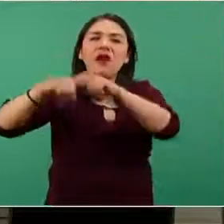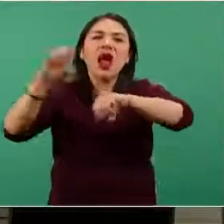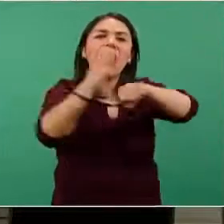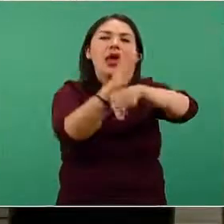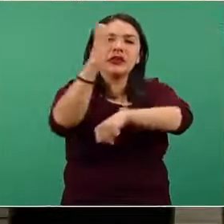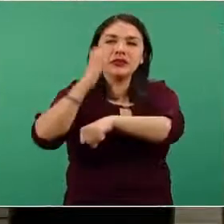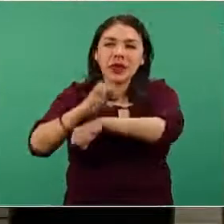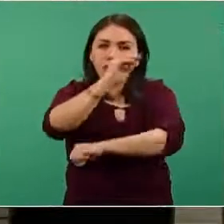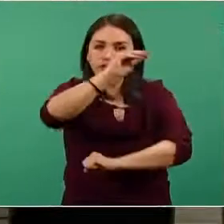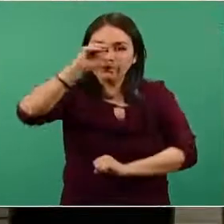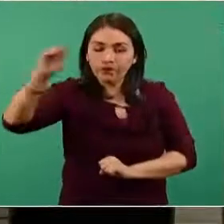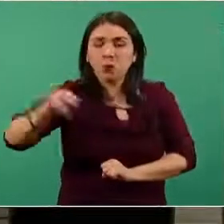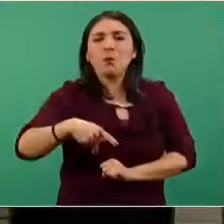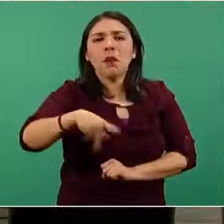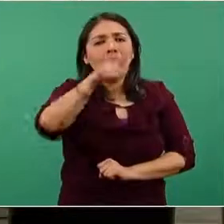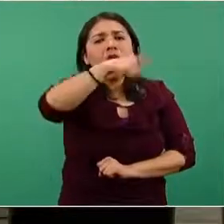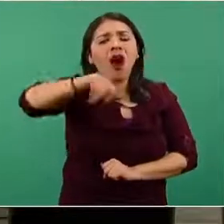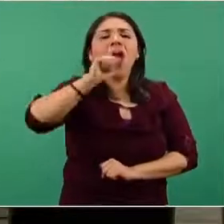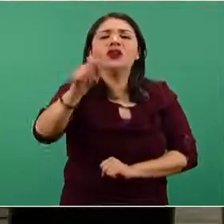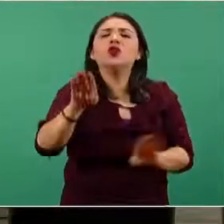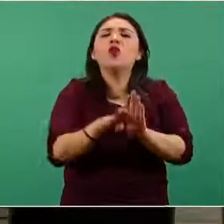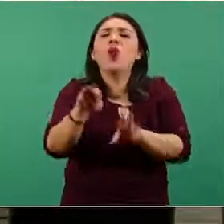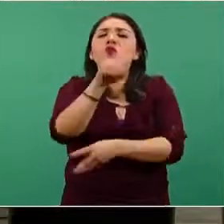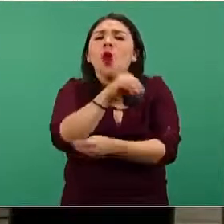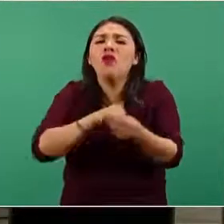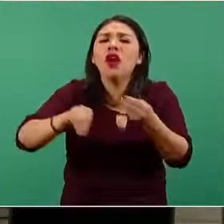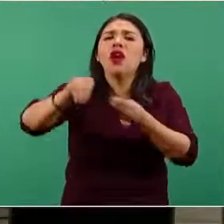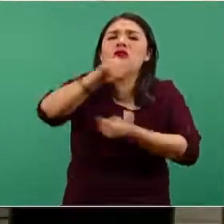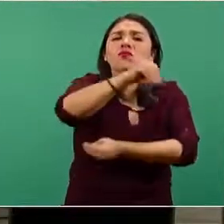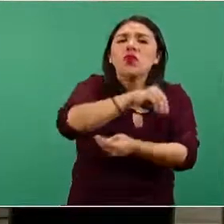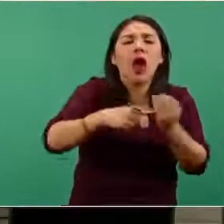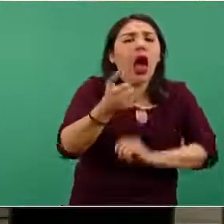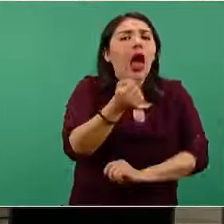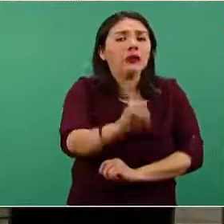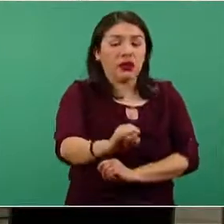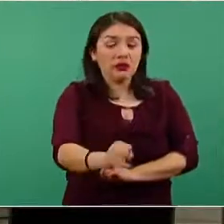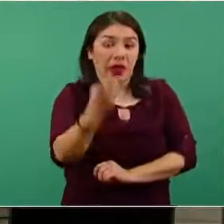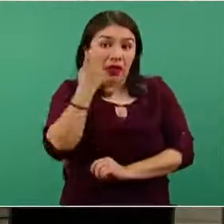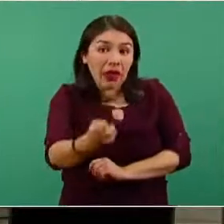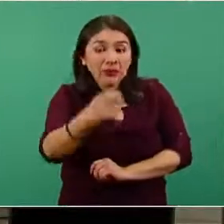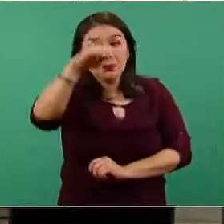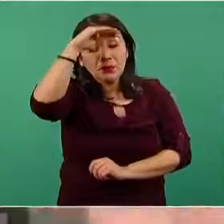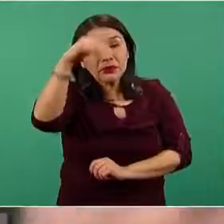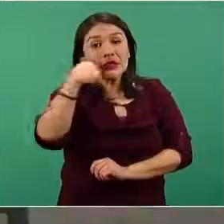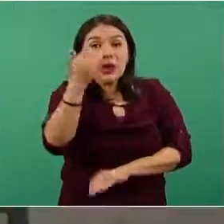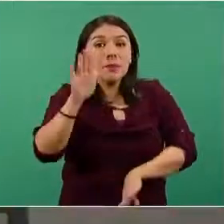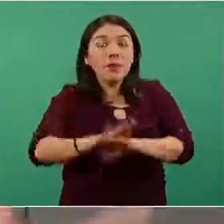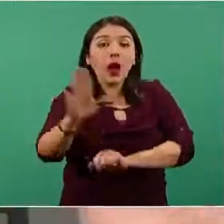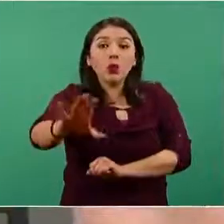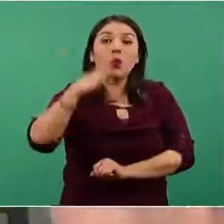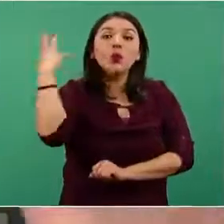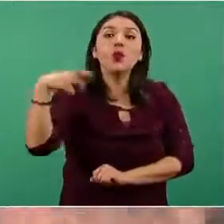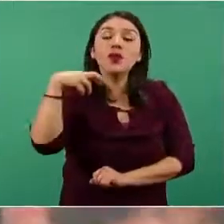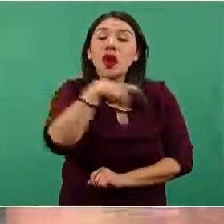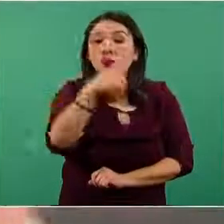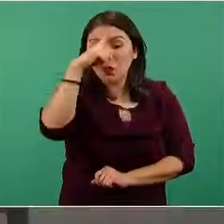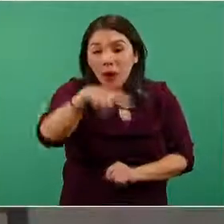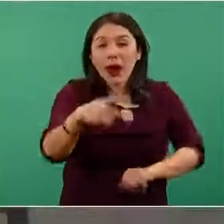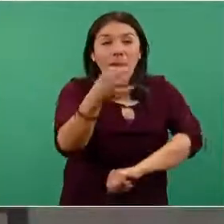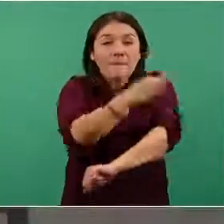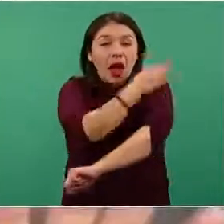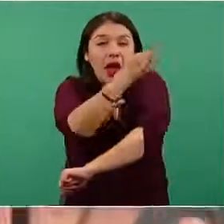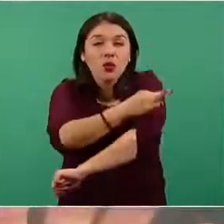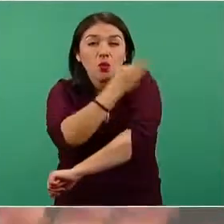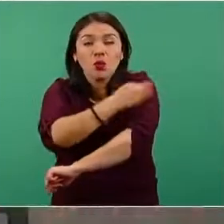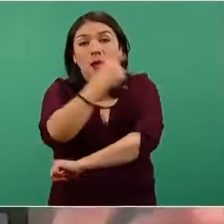entidades federativas, pero están en constante flujo. Y la meta es que tengamos la mayor velocidad de aplicación para que